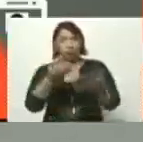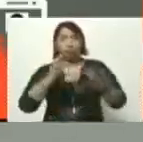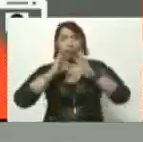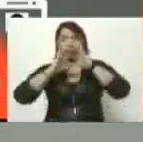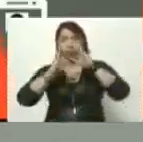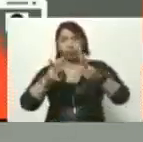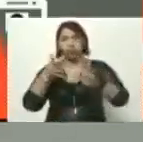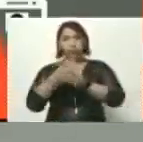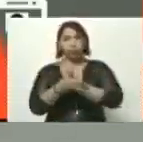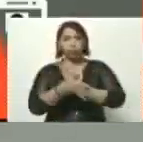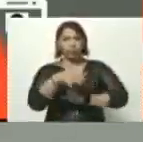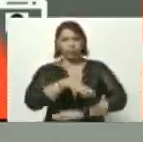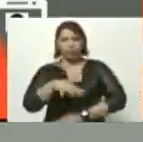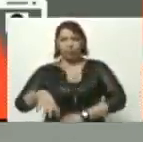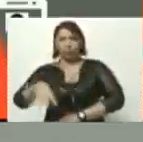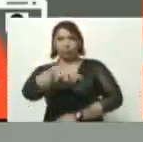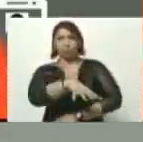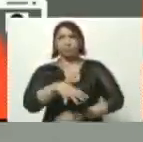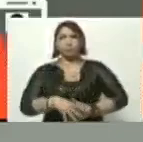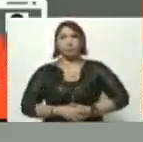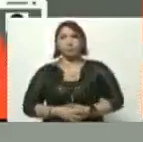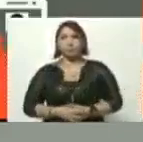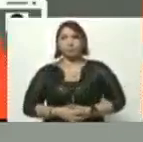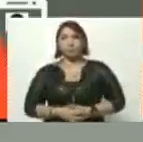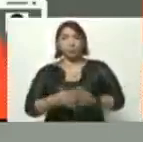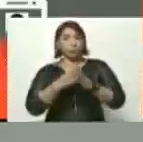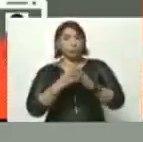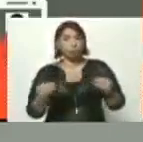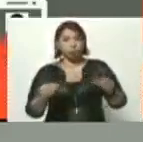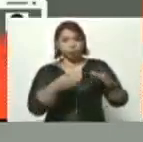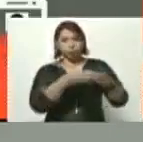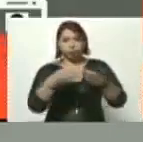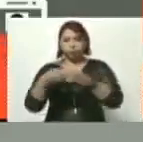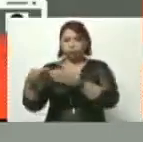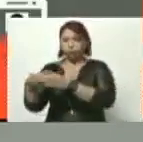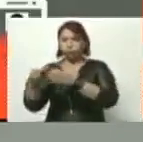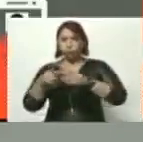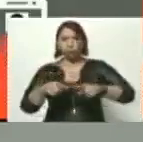declarado desde las regiones, desde todos los sectores,